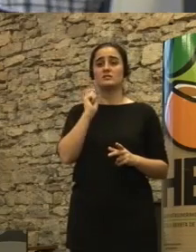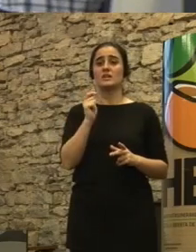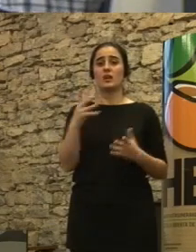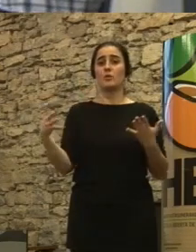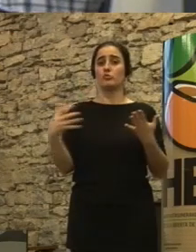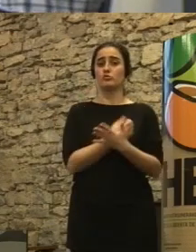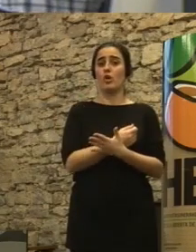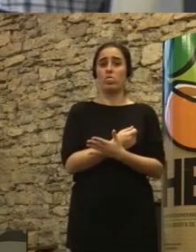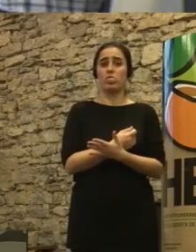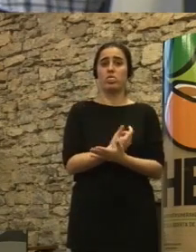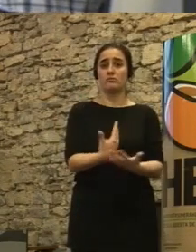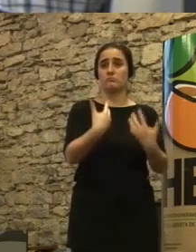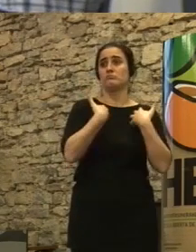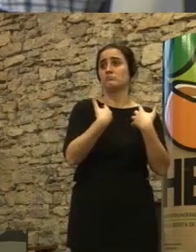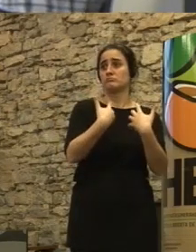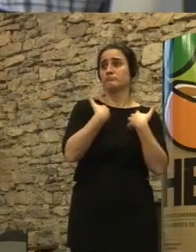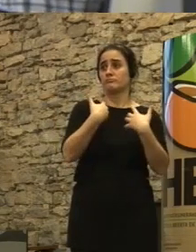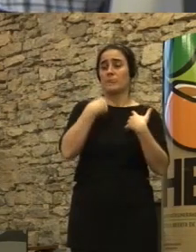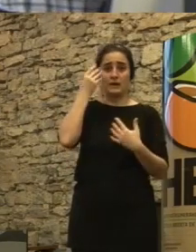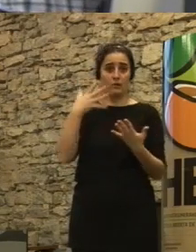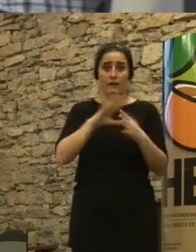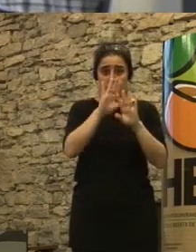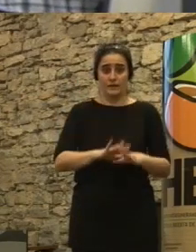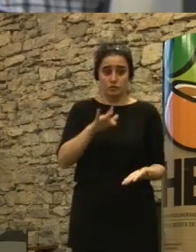todo, y me temo que siguen siéndolo, porque